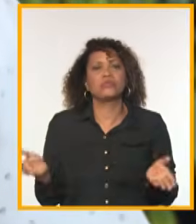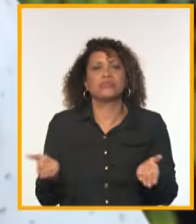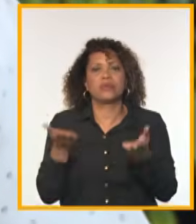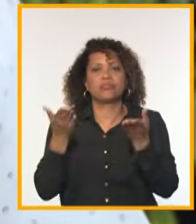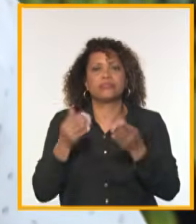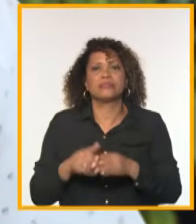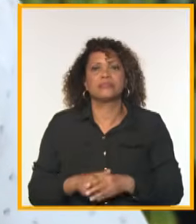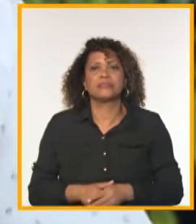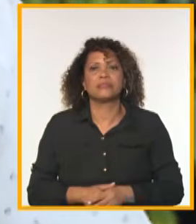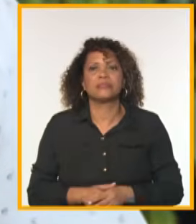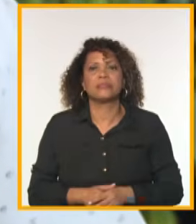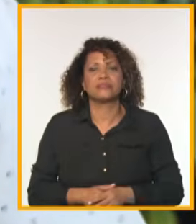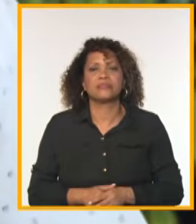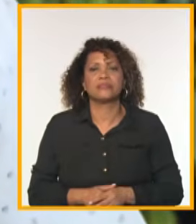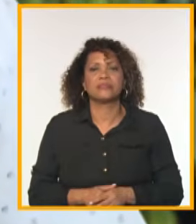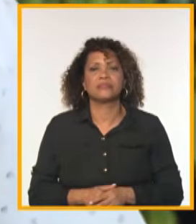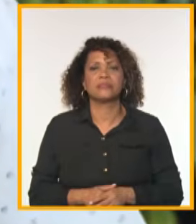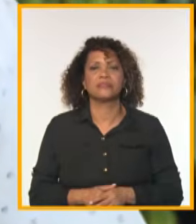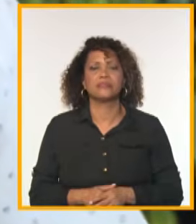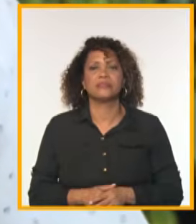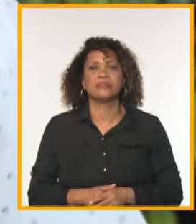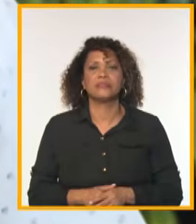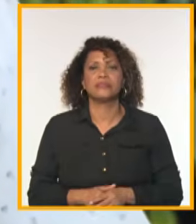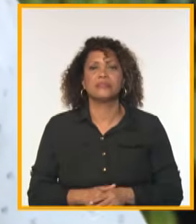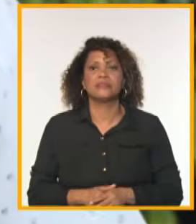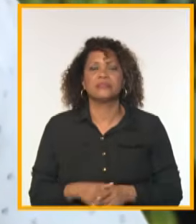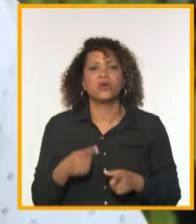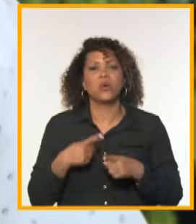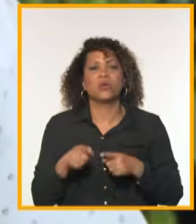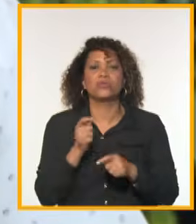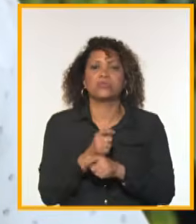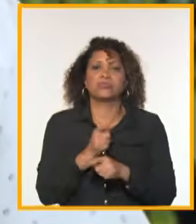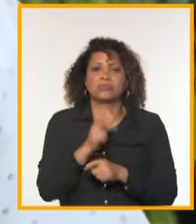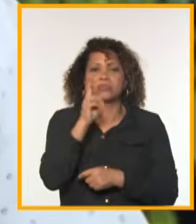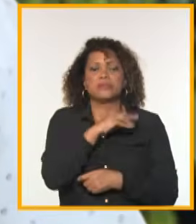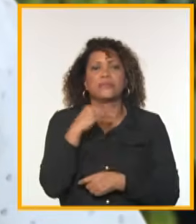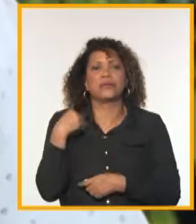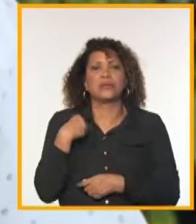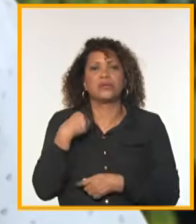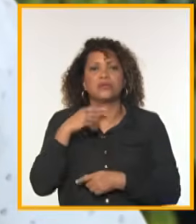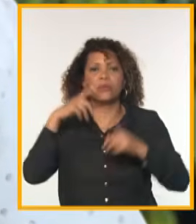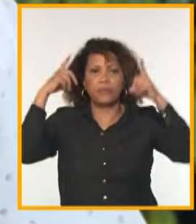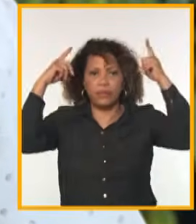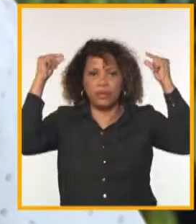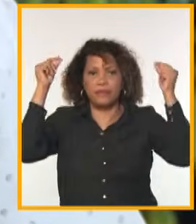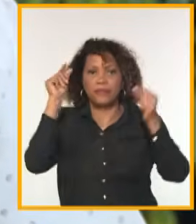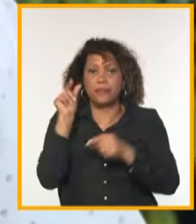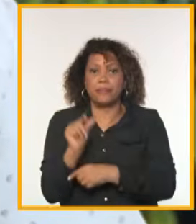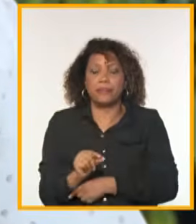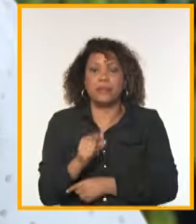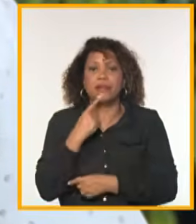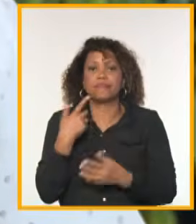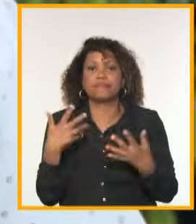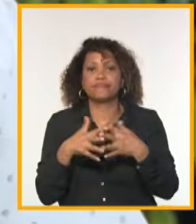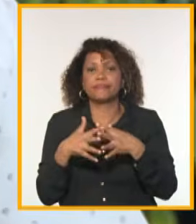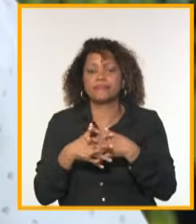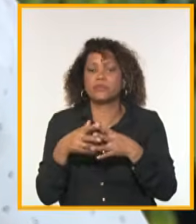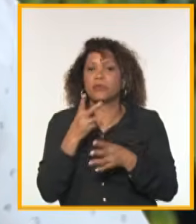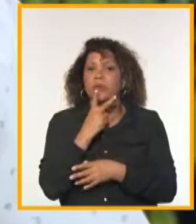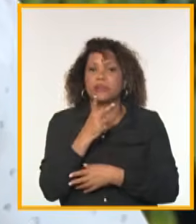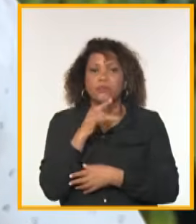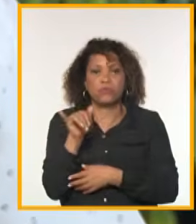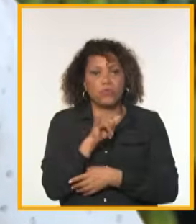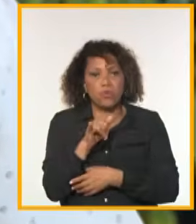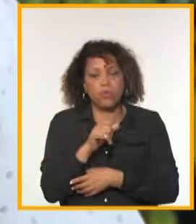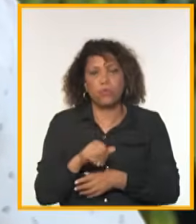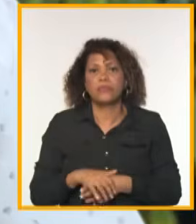no? También capacitar a médicos, enfermeras que están vinculados a la atención.